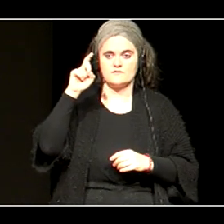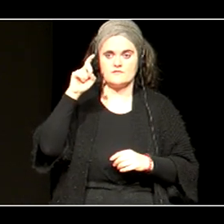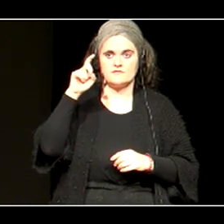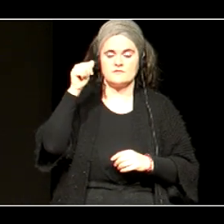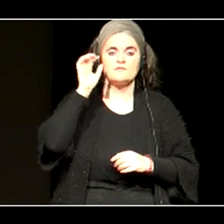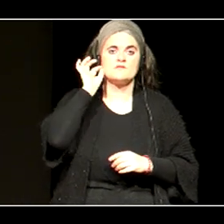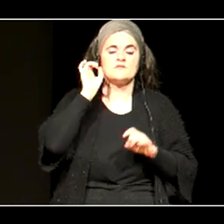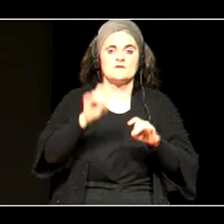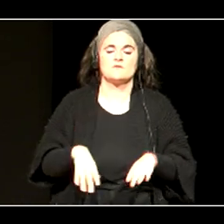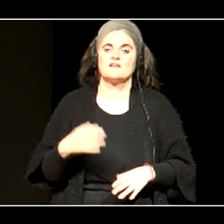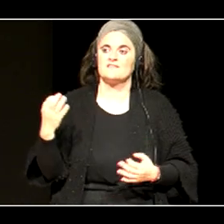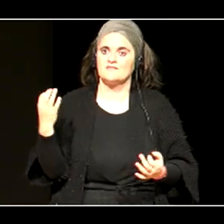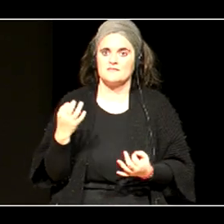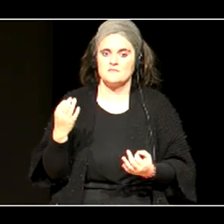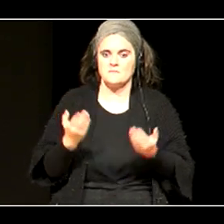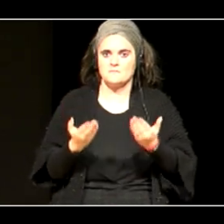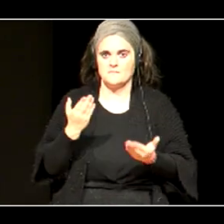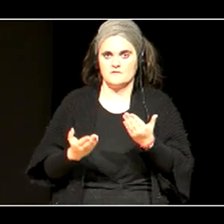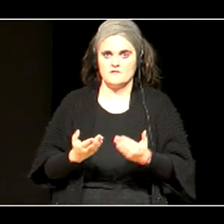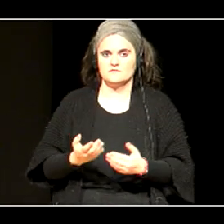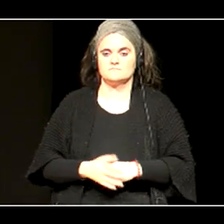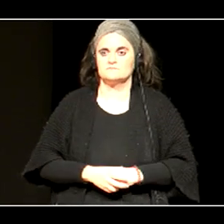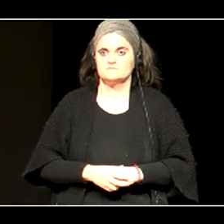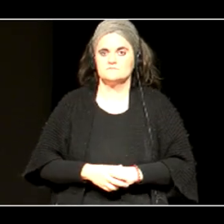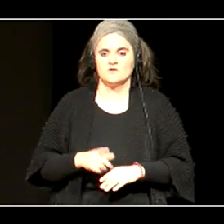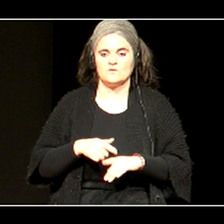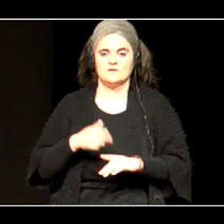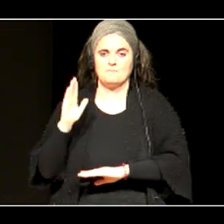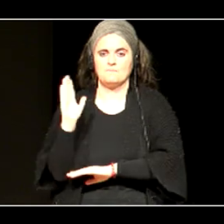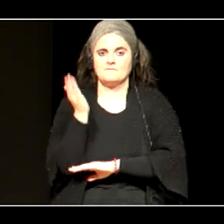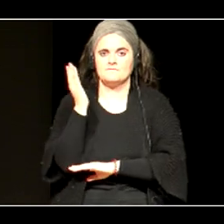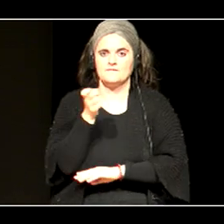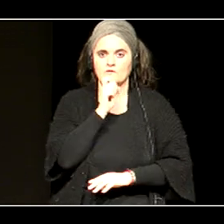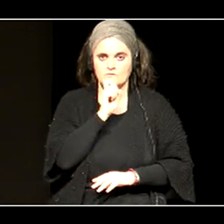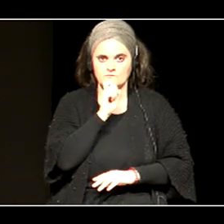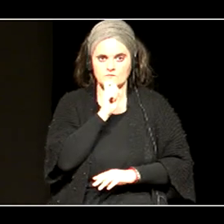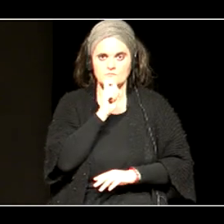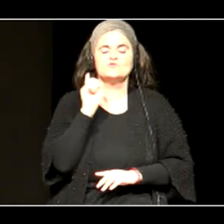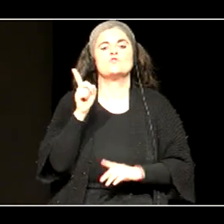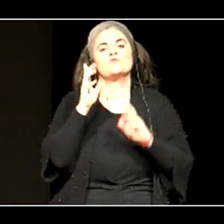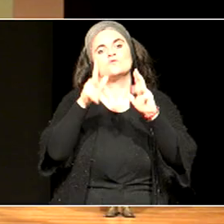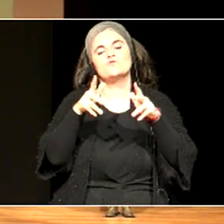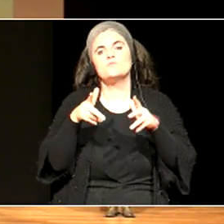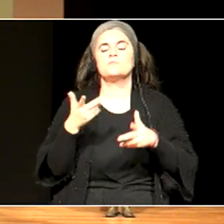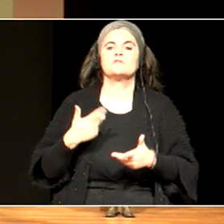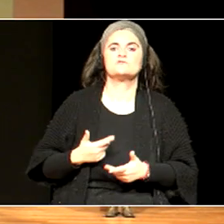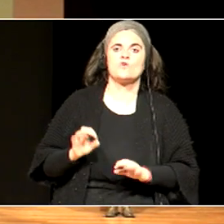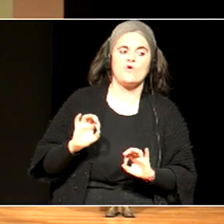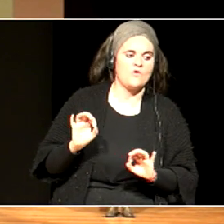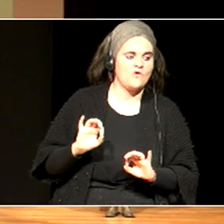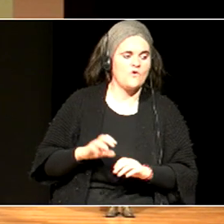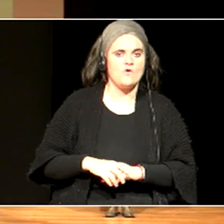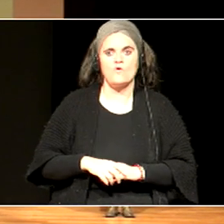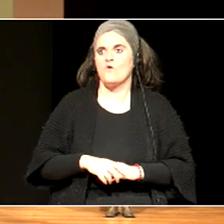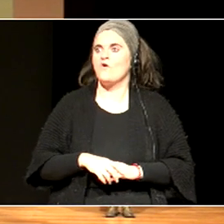con una evaluación de impacto es decir que hemos conseguido no sólo de números no sólo de cantidad tanta